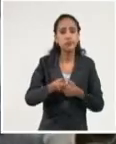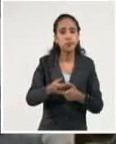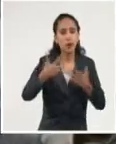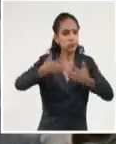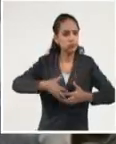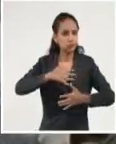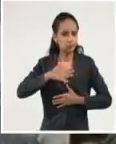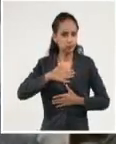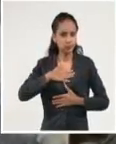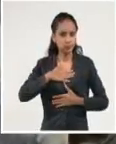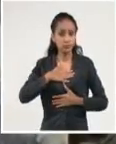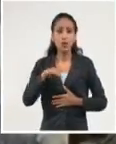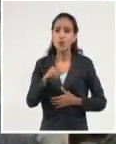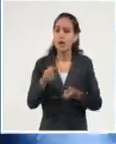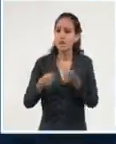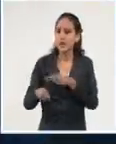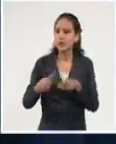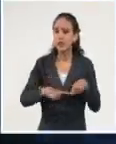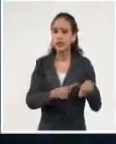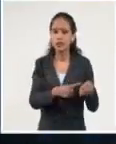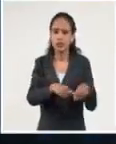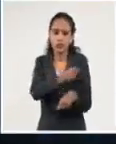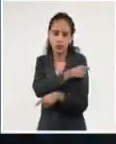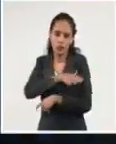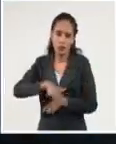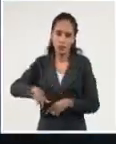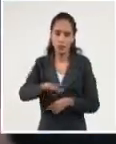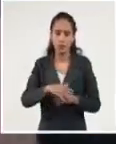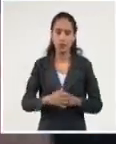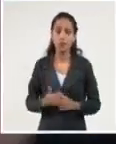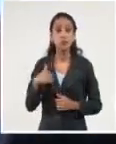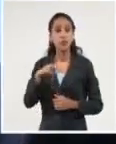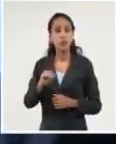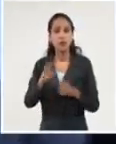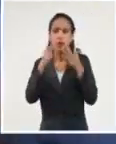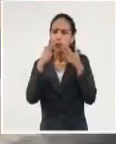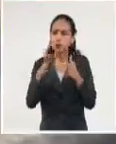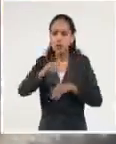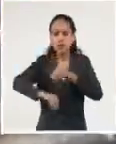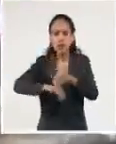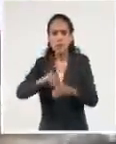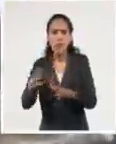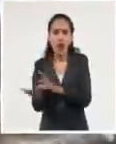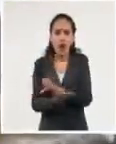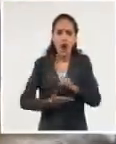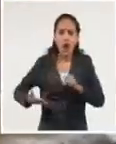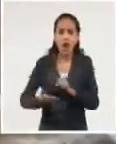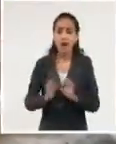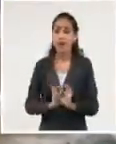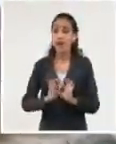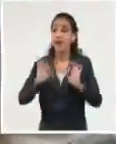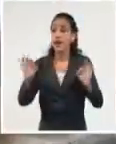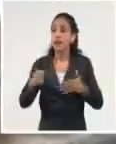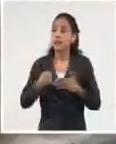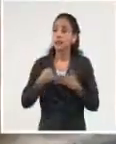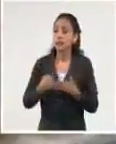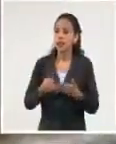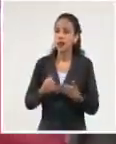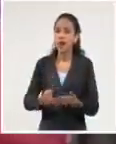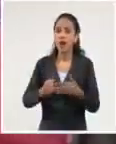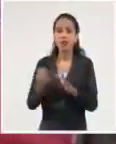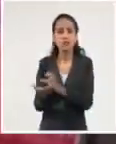industria y la venta de productos a la población. El dirigente destacó la importancia de sembrar caña con calidad para garantizar las zafras venideras